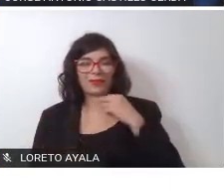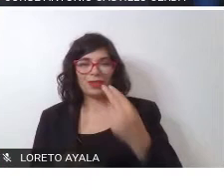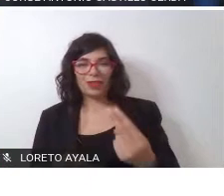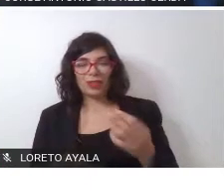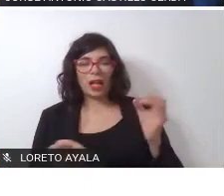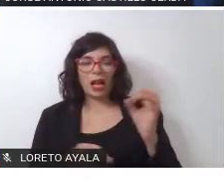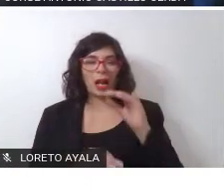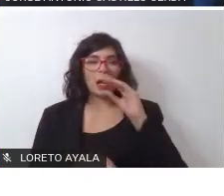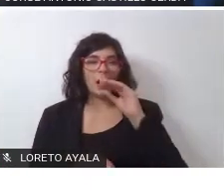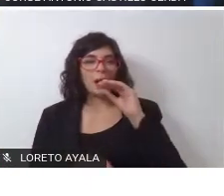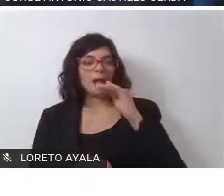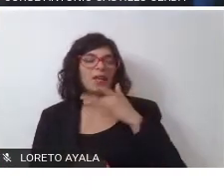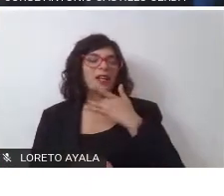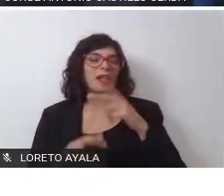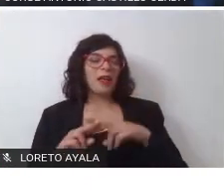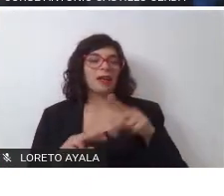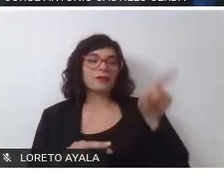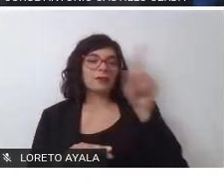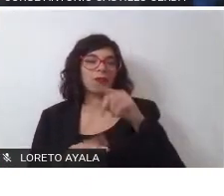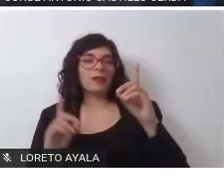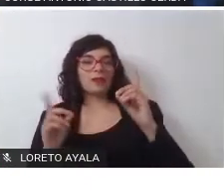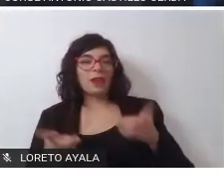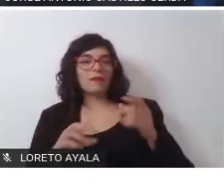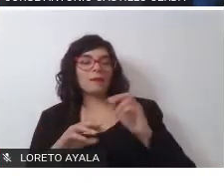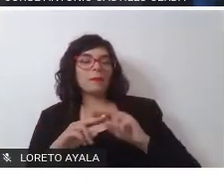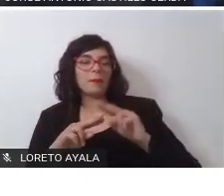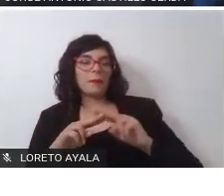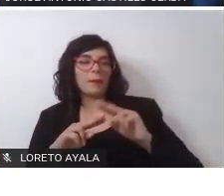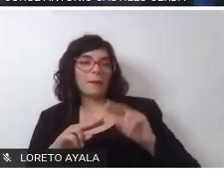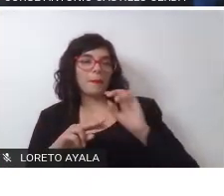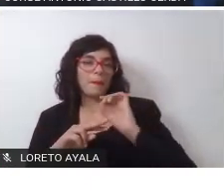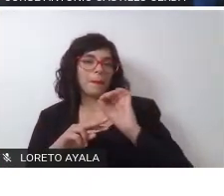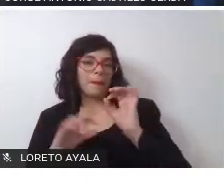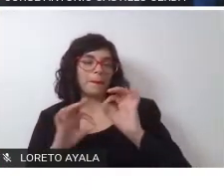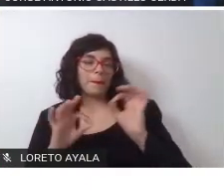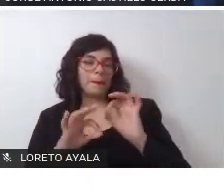que quería que hicieran los alumnos de esa guía,